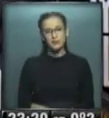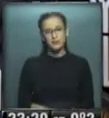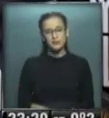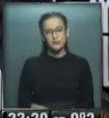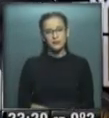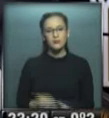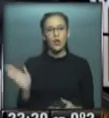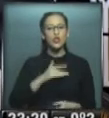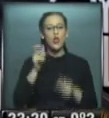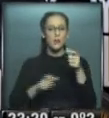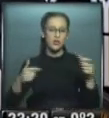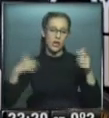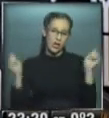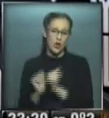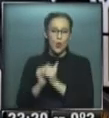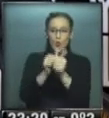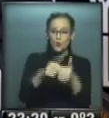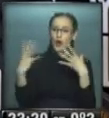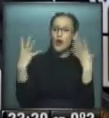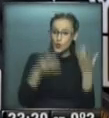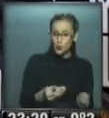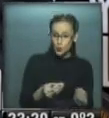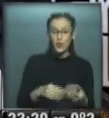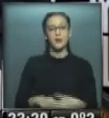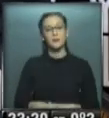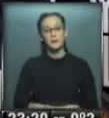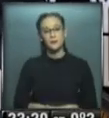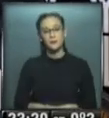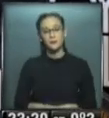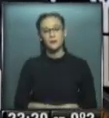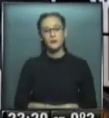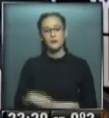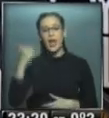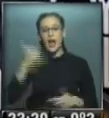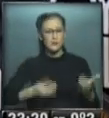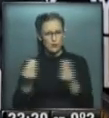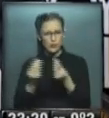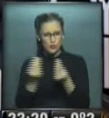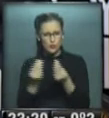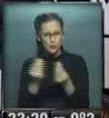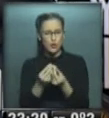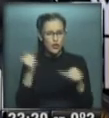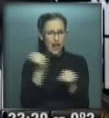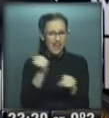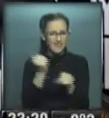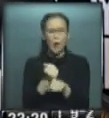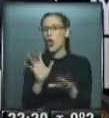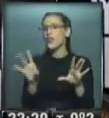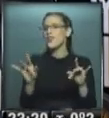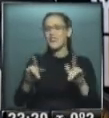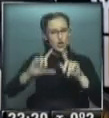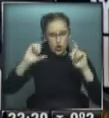directiva que me van a acompañar. Y hay mucho para hacer, pero no es tan difícil. En cambio, en la